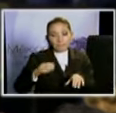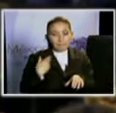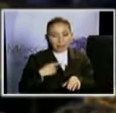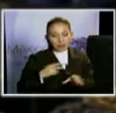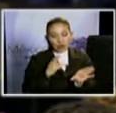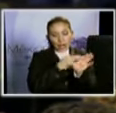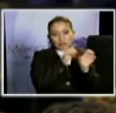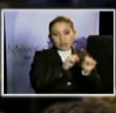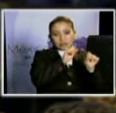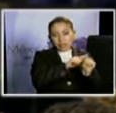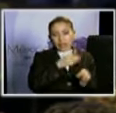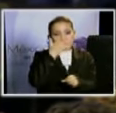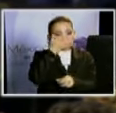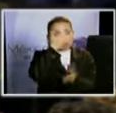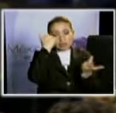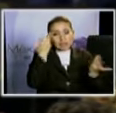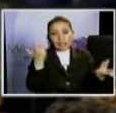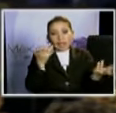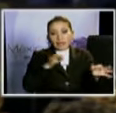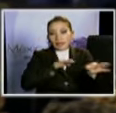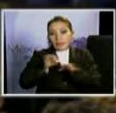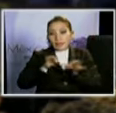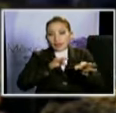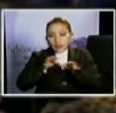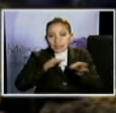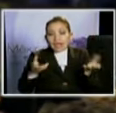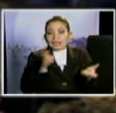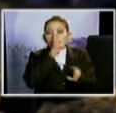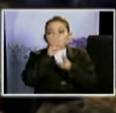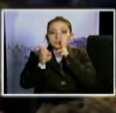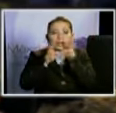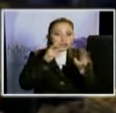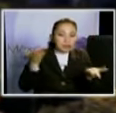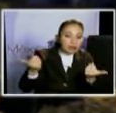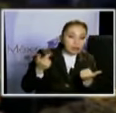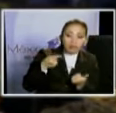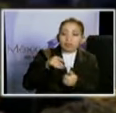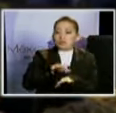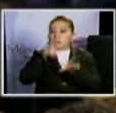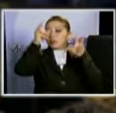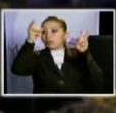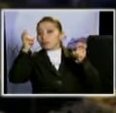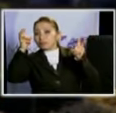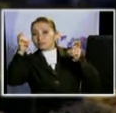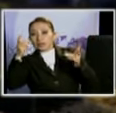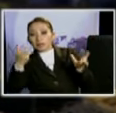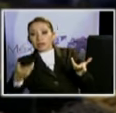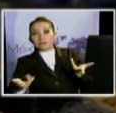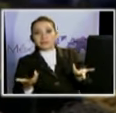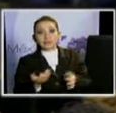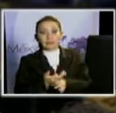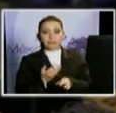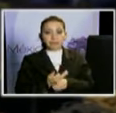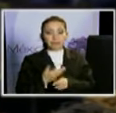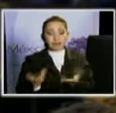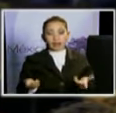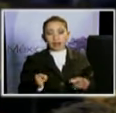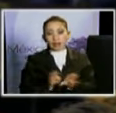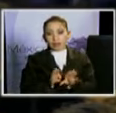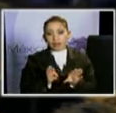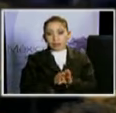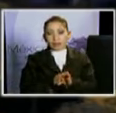estas personas. Bueno, no sé qué se ha trabajado, qué respuestas han tenido al respecto ante este nivel, como